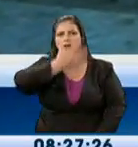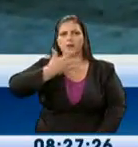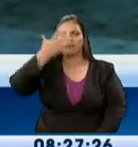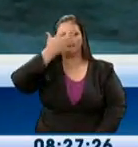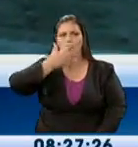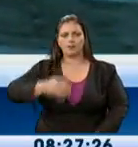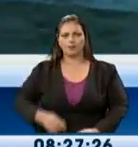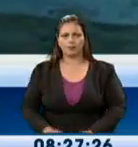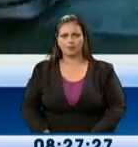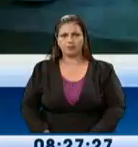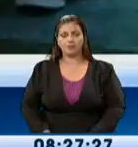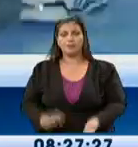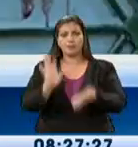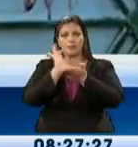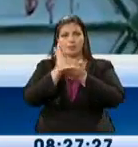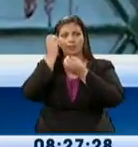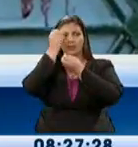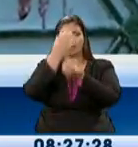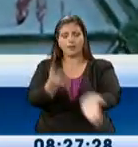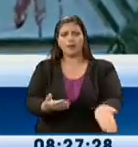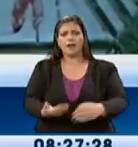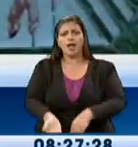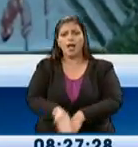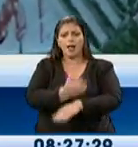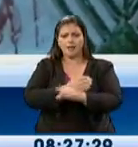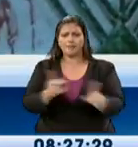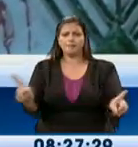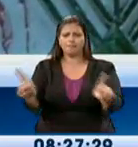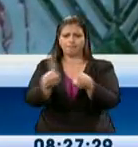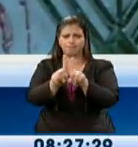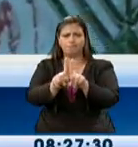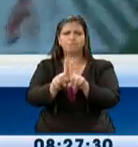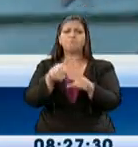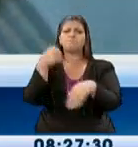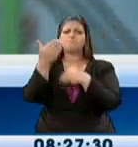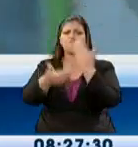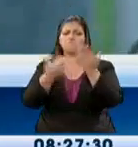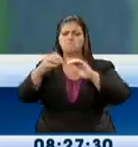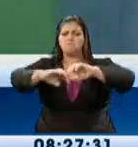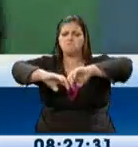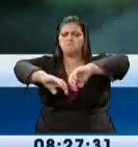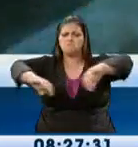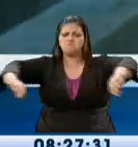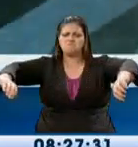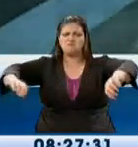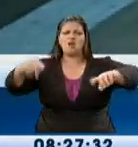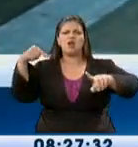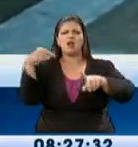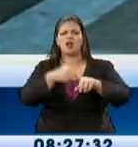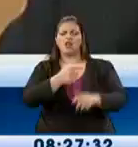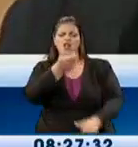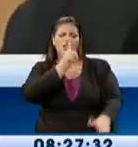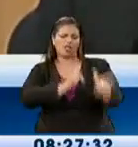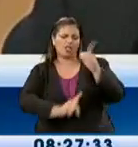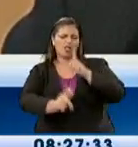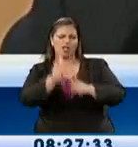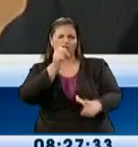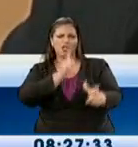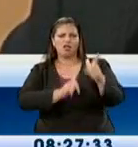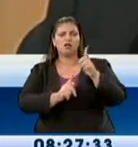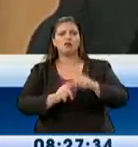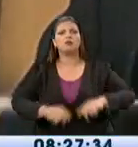separado de su conviviente y que solía llegar en estado etílico. El señor está justamente en estado